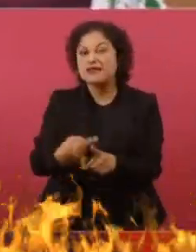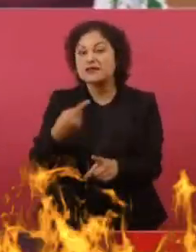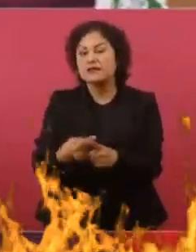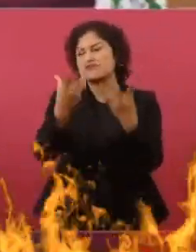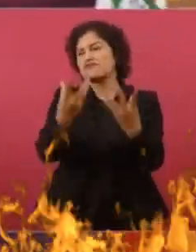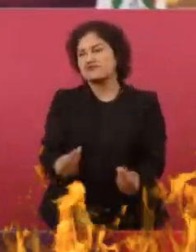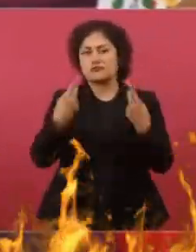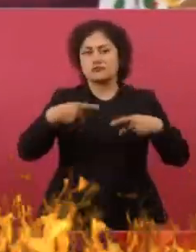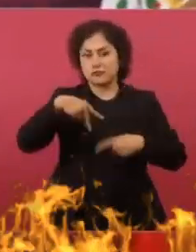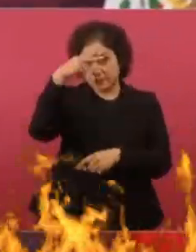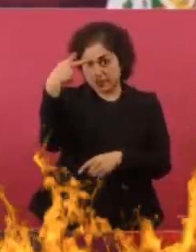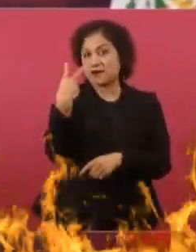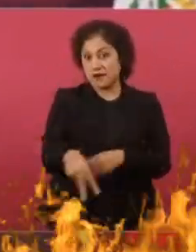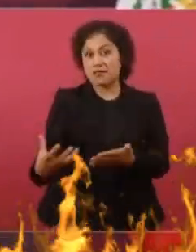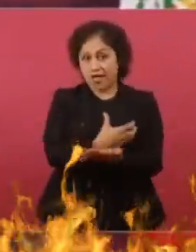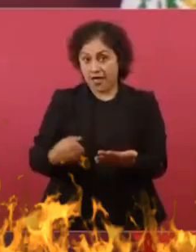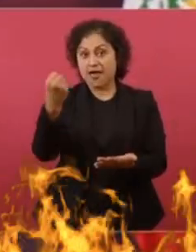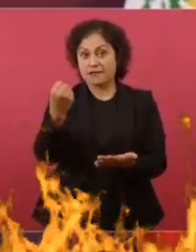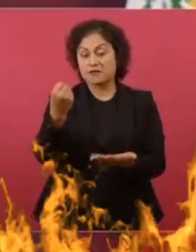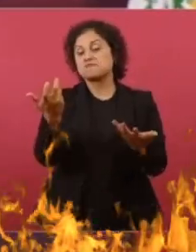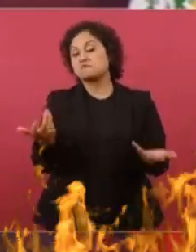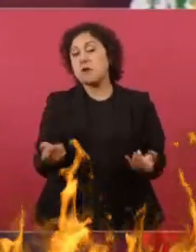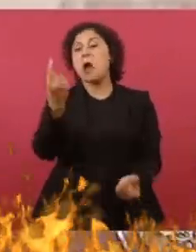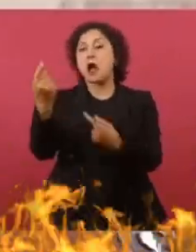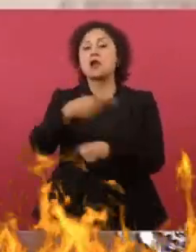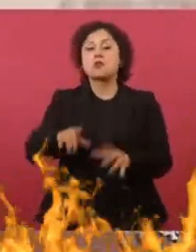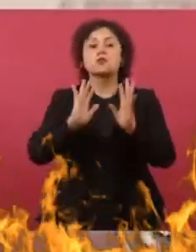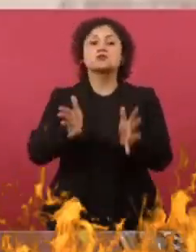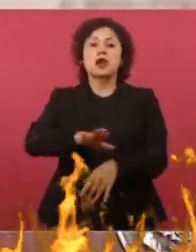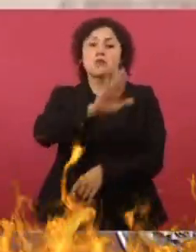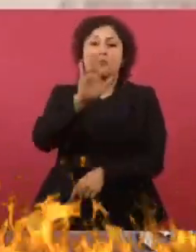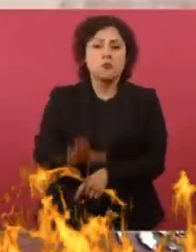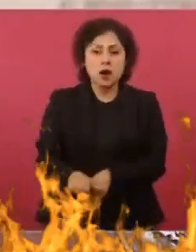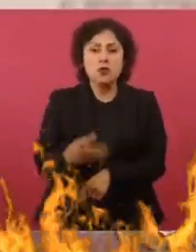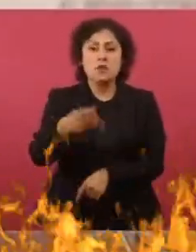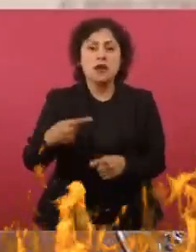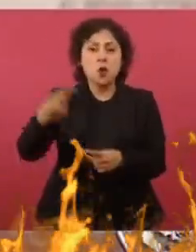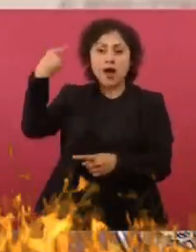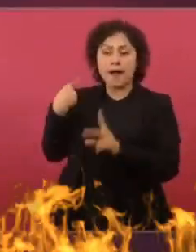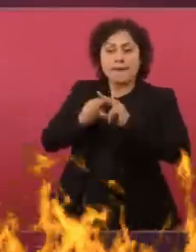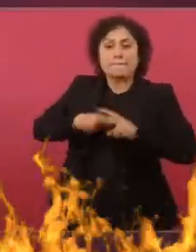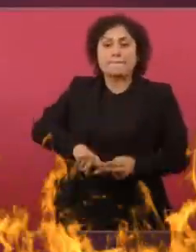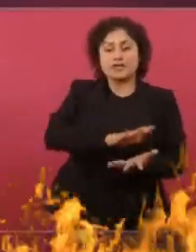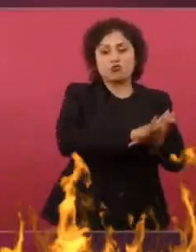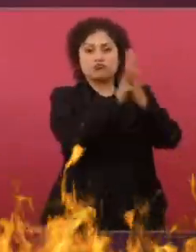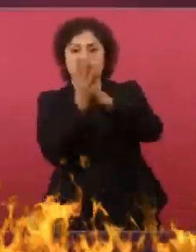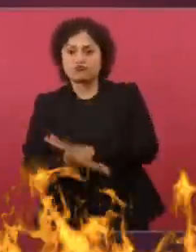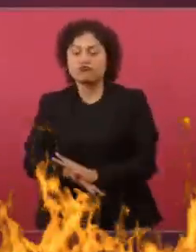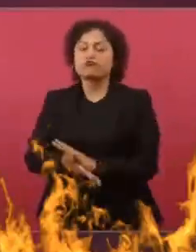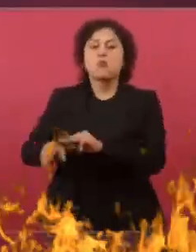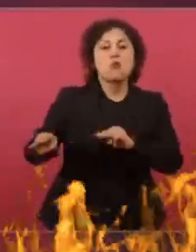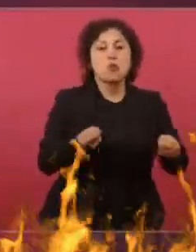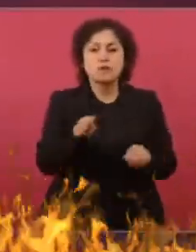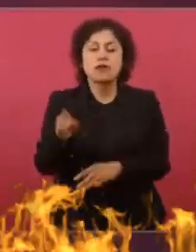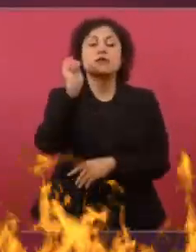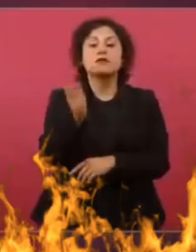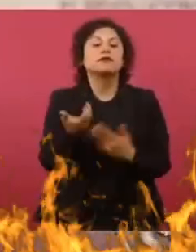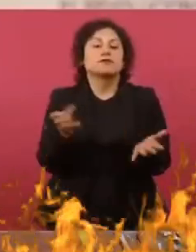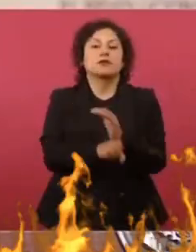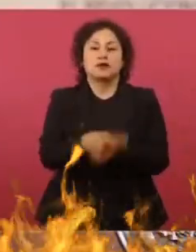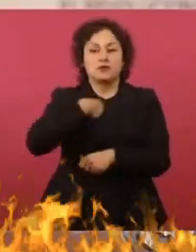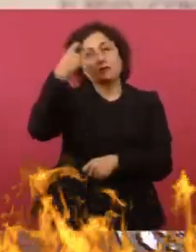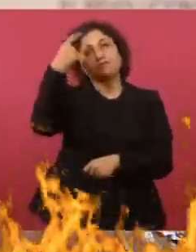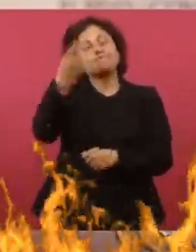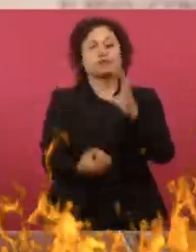muchos mexicanos que se nos han adelantado, pero que fueron precursores de este movimiento. No es que este movimiento surgió de la nada o es a partir